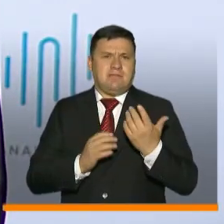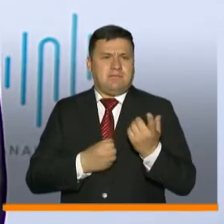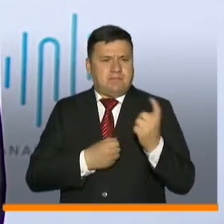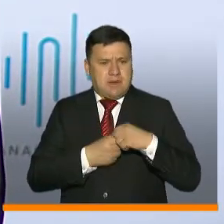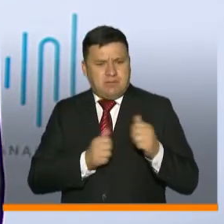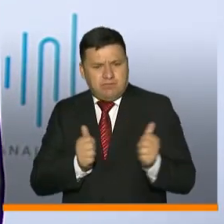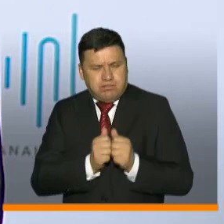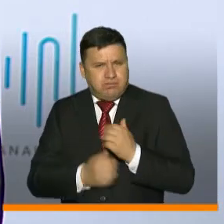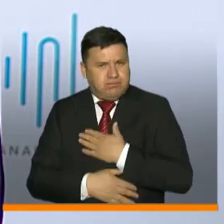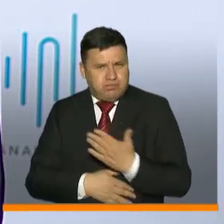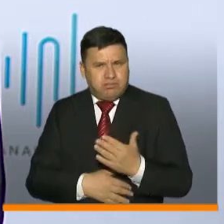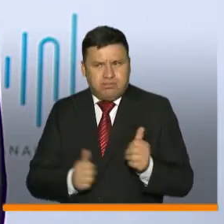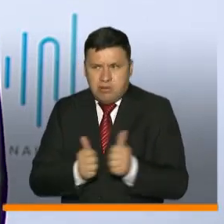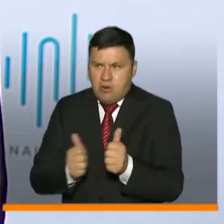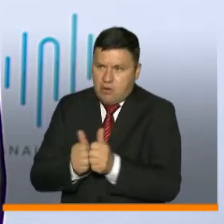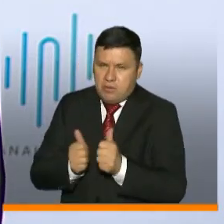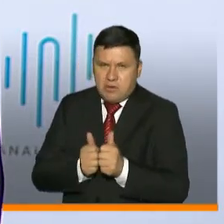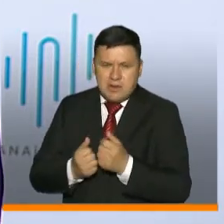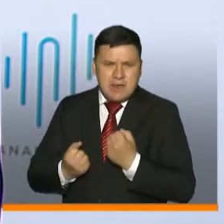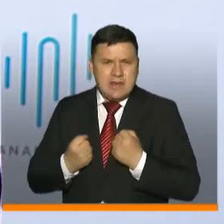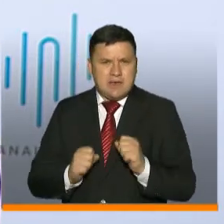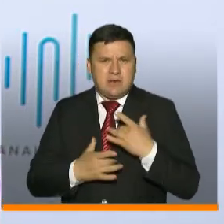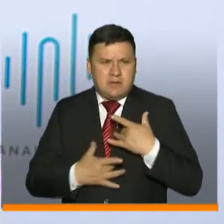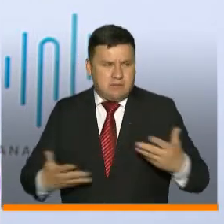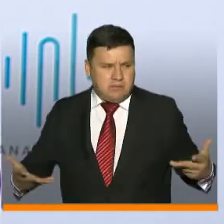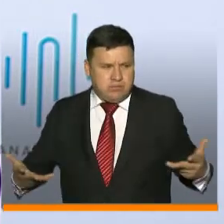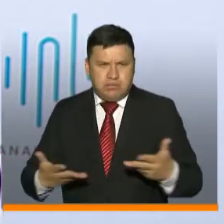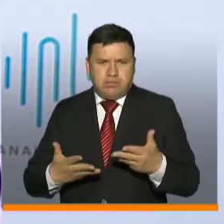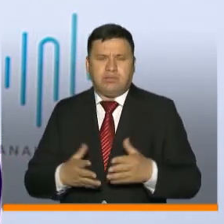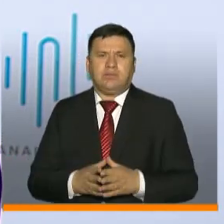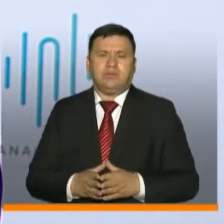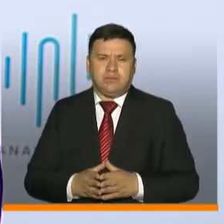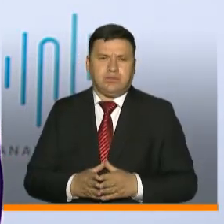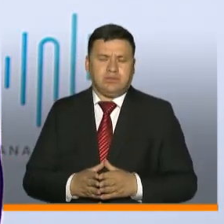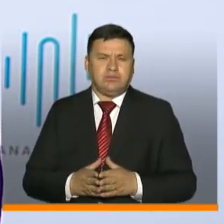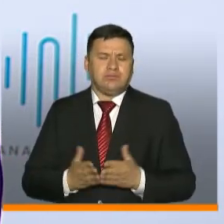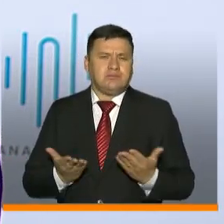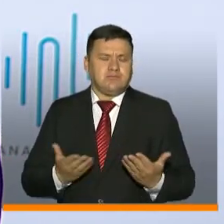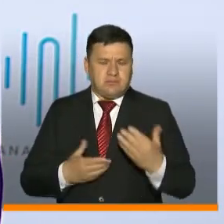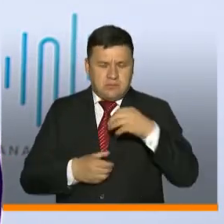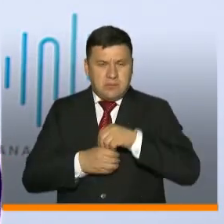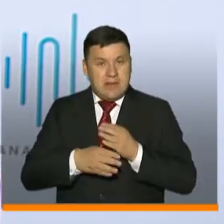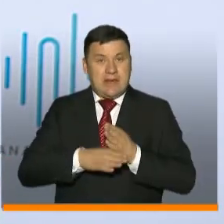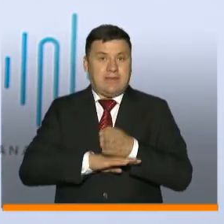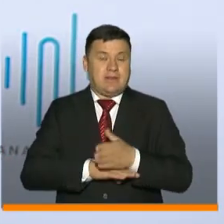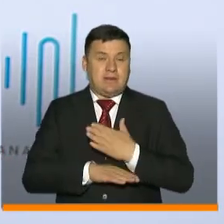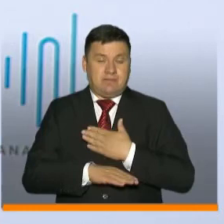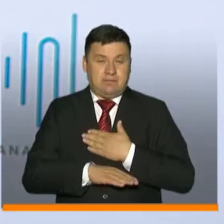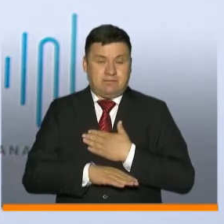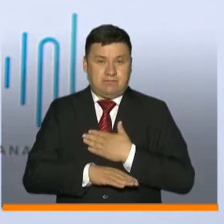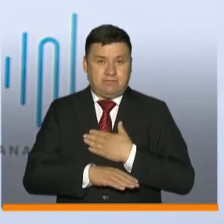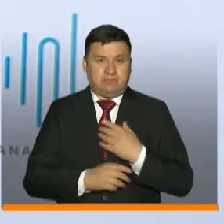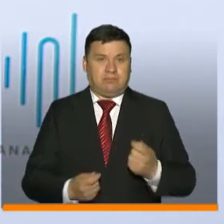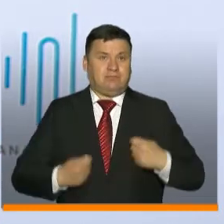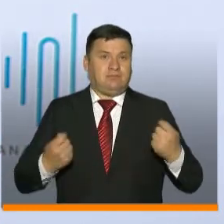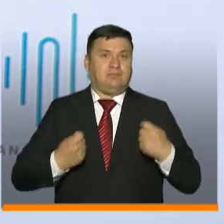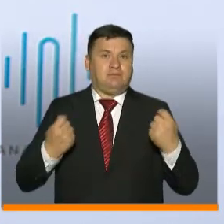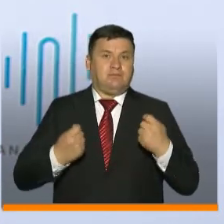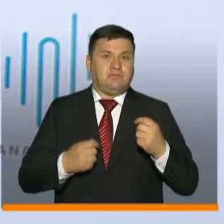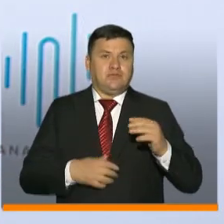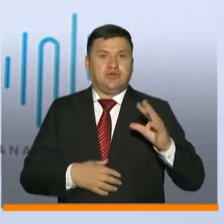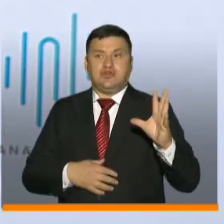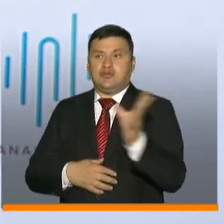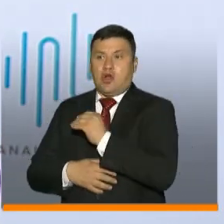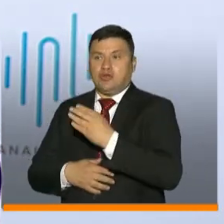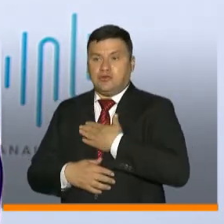la complacencia de haber hecho un esfuerzo solidario, donde a través de nuestra campaña Todos